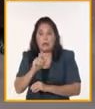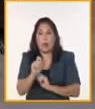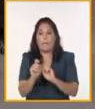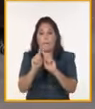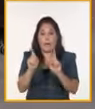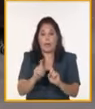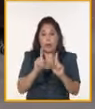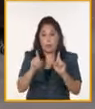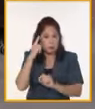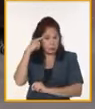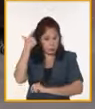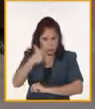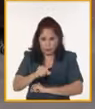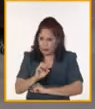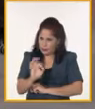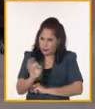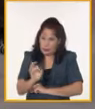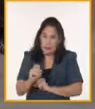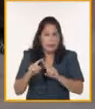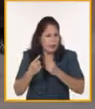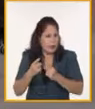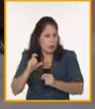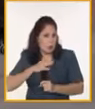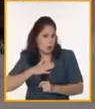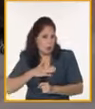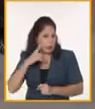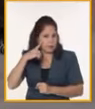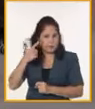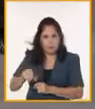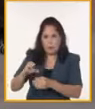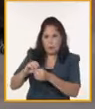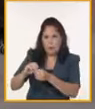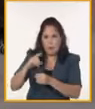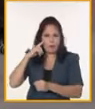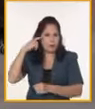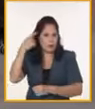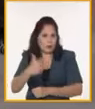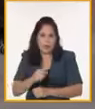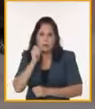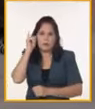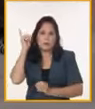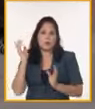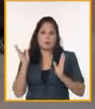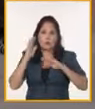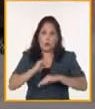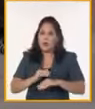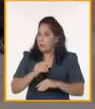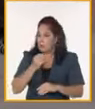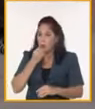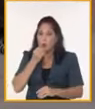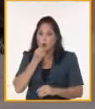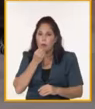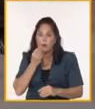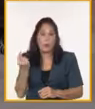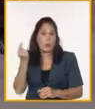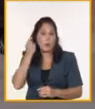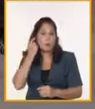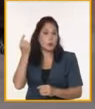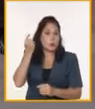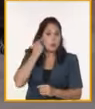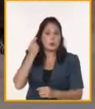porque de estas cosas se poco ni cuentapropista ni mi primera No no tengo experiencia en esas cosas salvo lo que escucho a